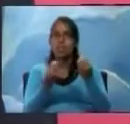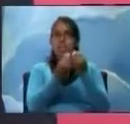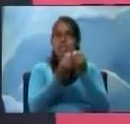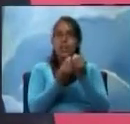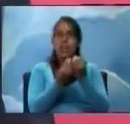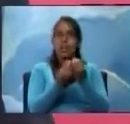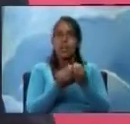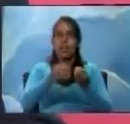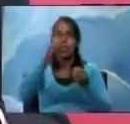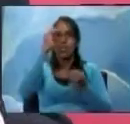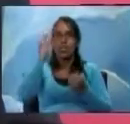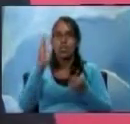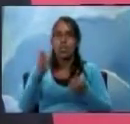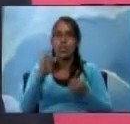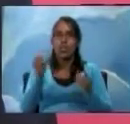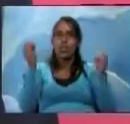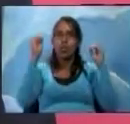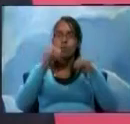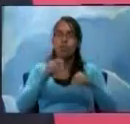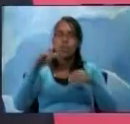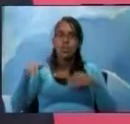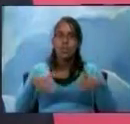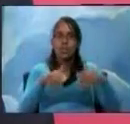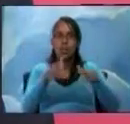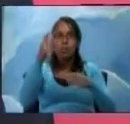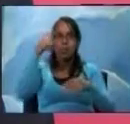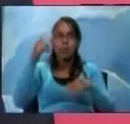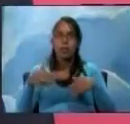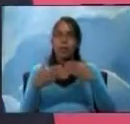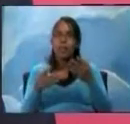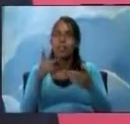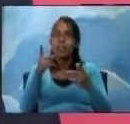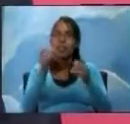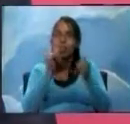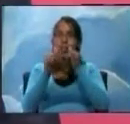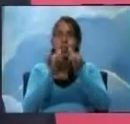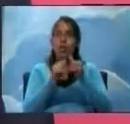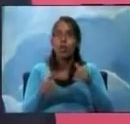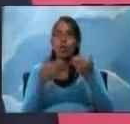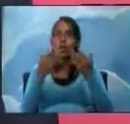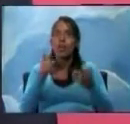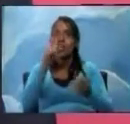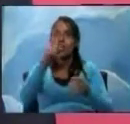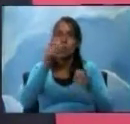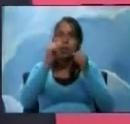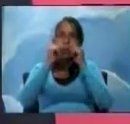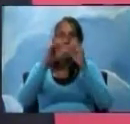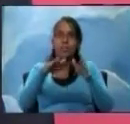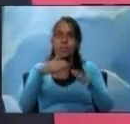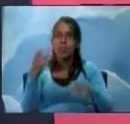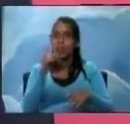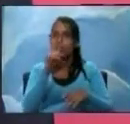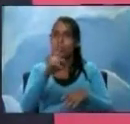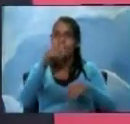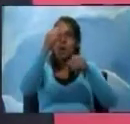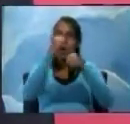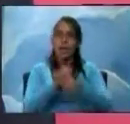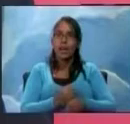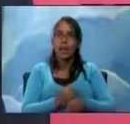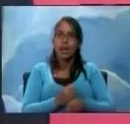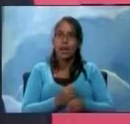acercar, Dios lo puso en su camino para darte una noticia o darte una bendición que tú no